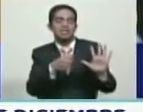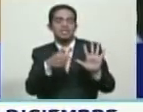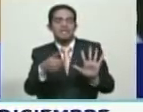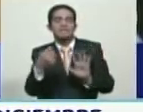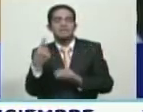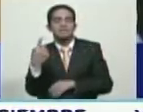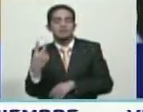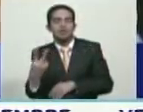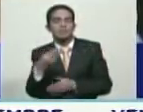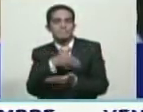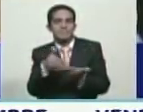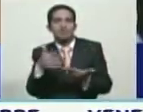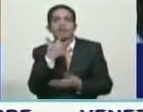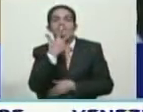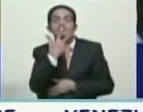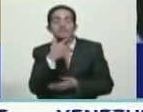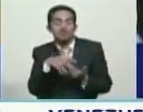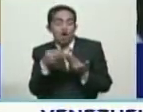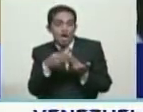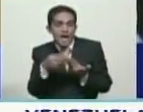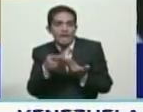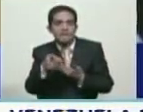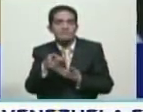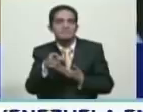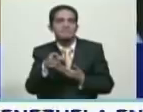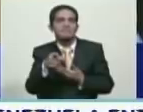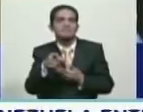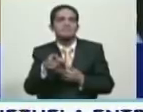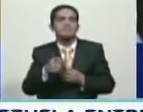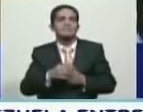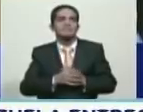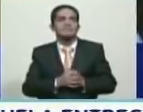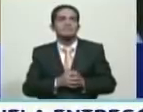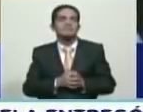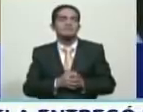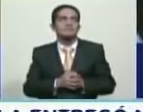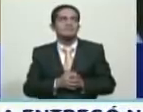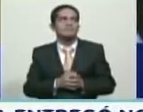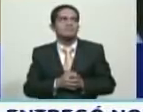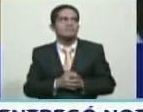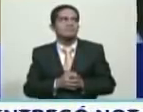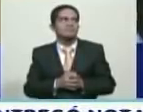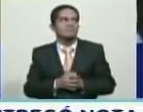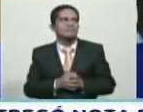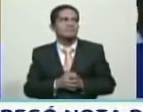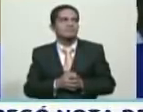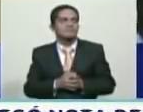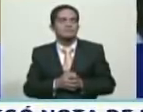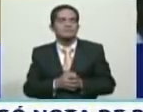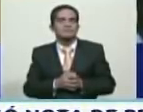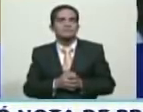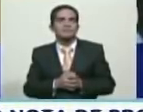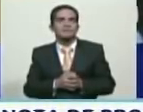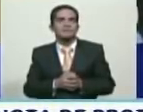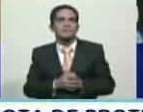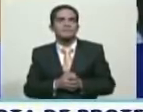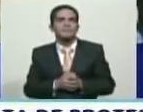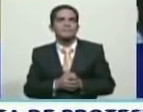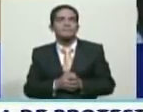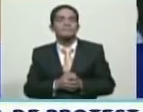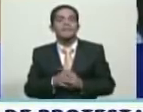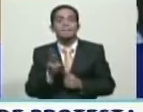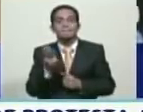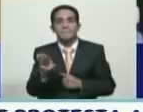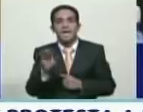762 millones de dólares estadounidenses a little bit, but not by too much. Es el PIB